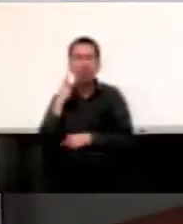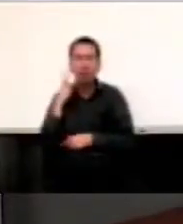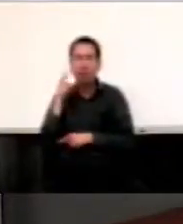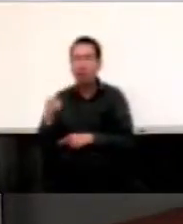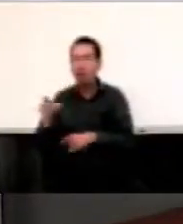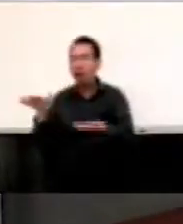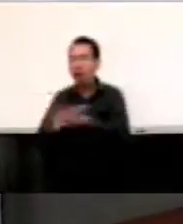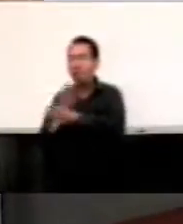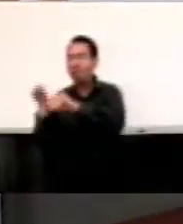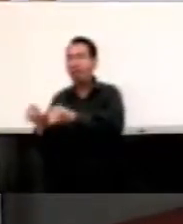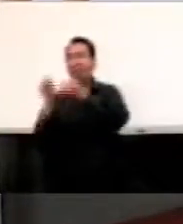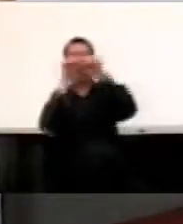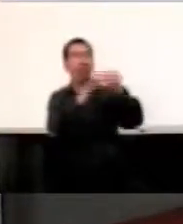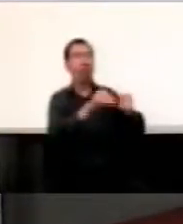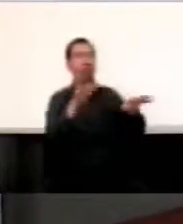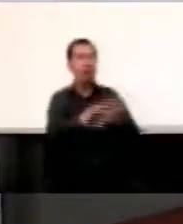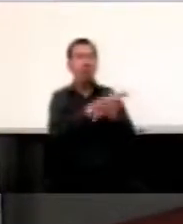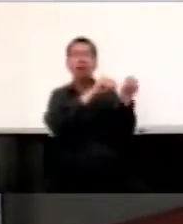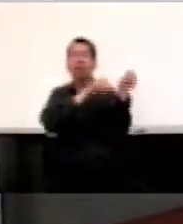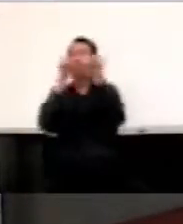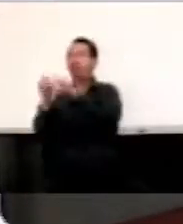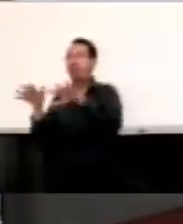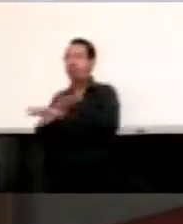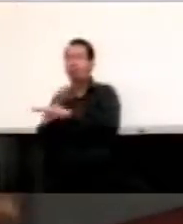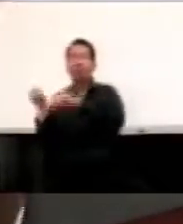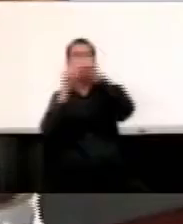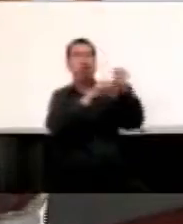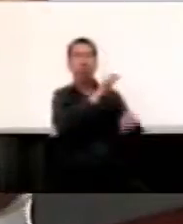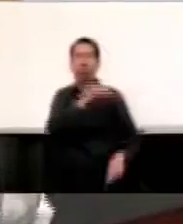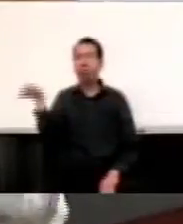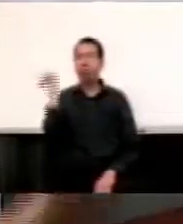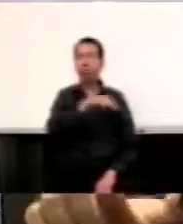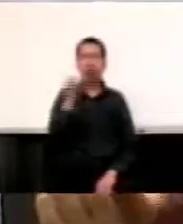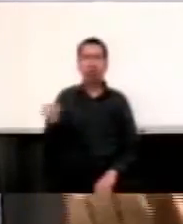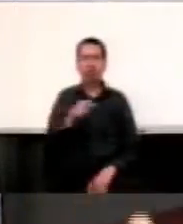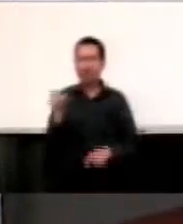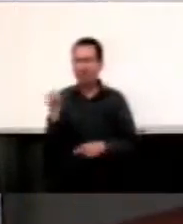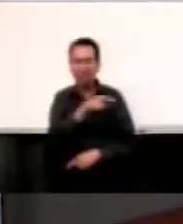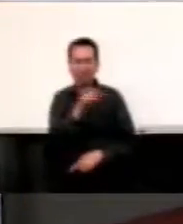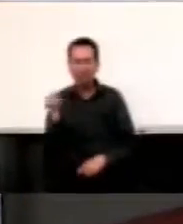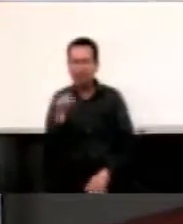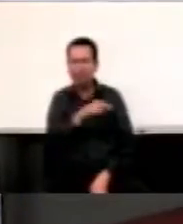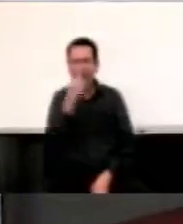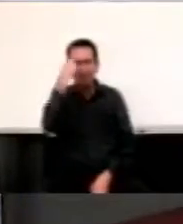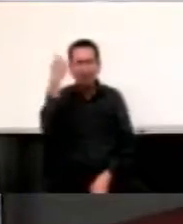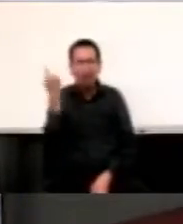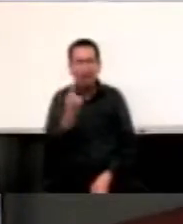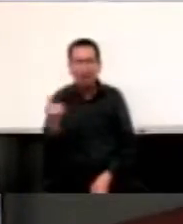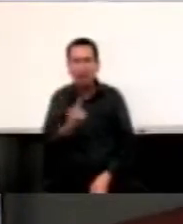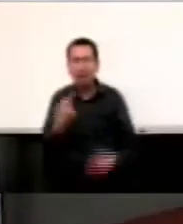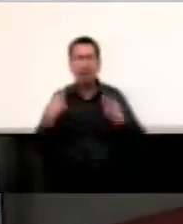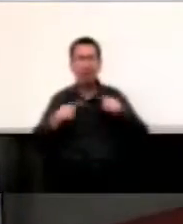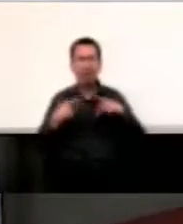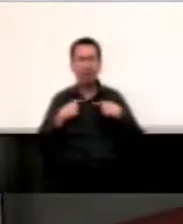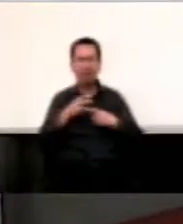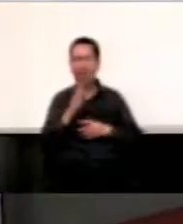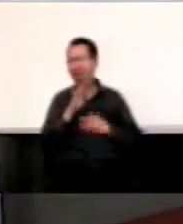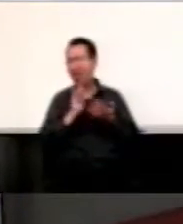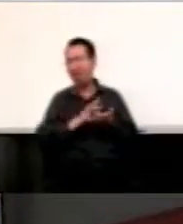mañana de derecha. Y bueno, eso también pues influye y tiene un impacto en la confianza